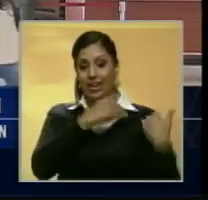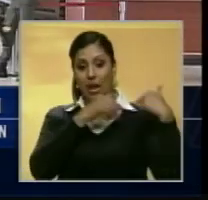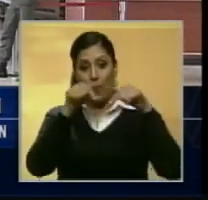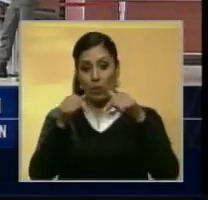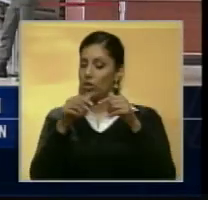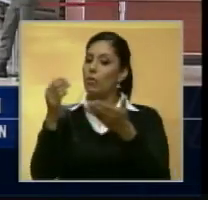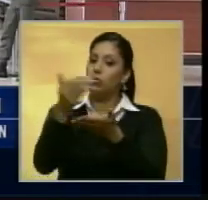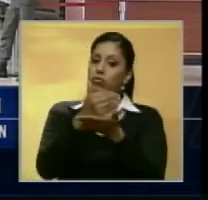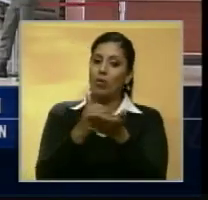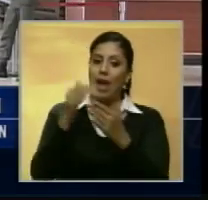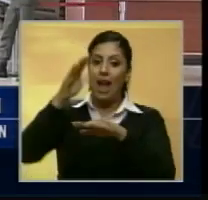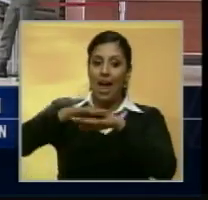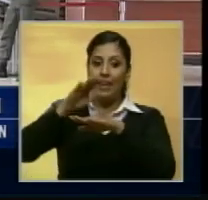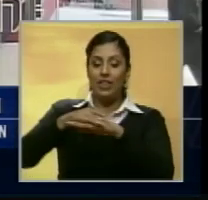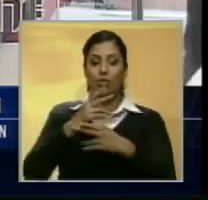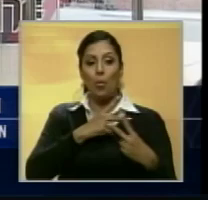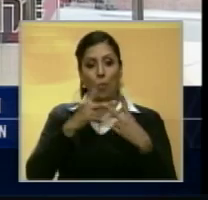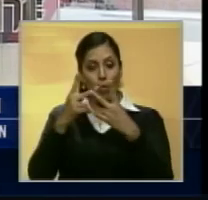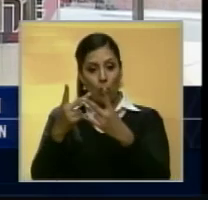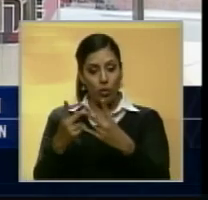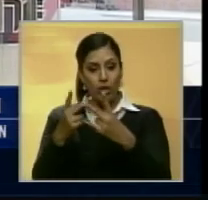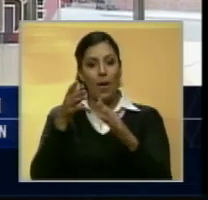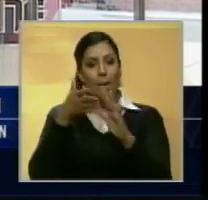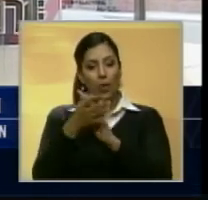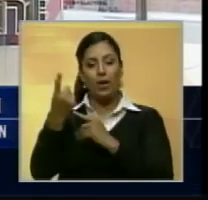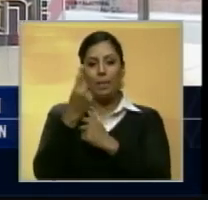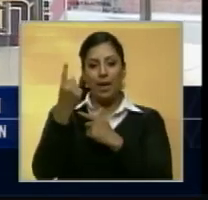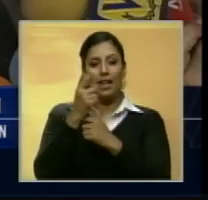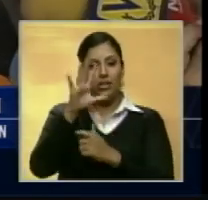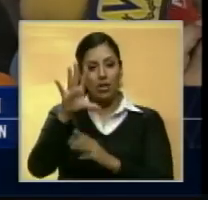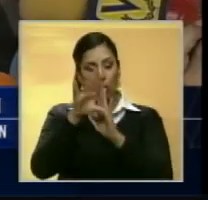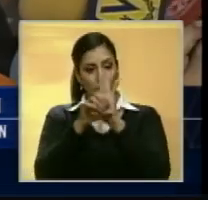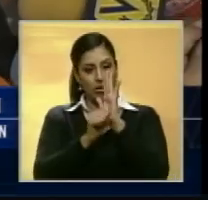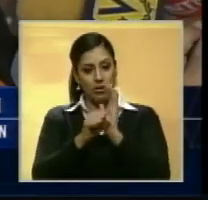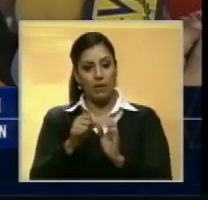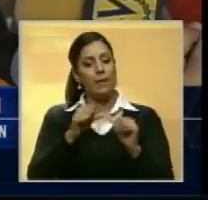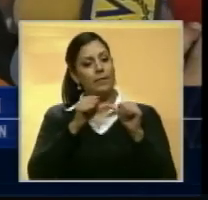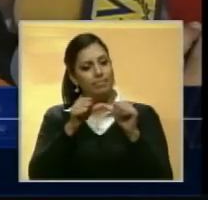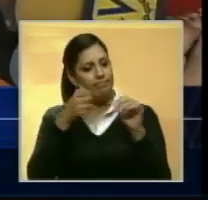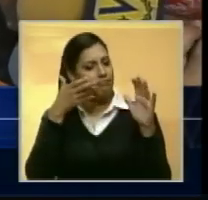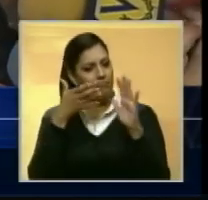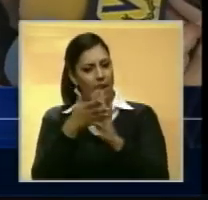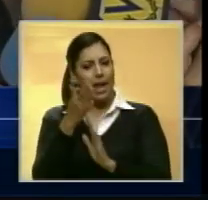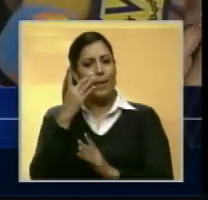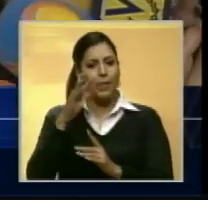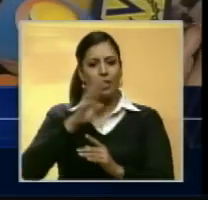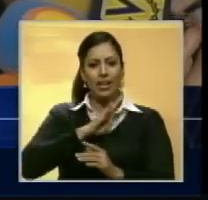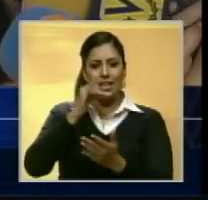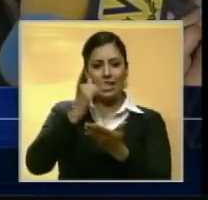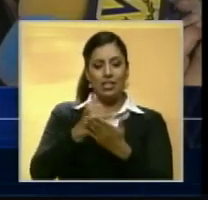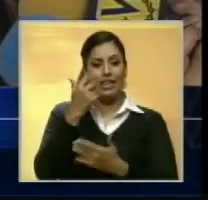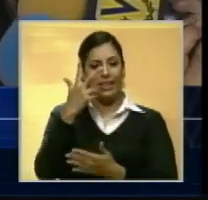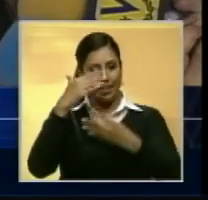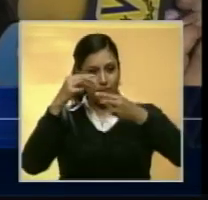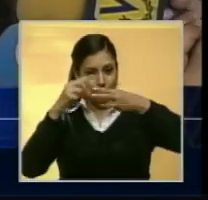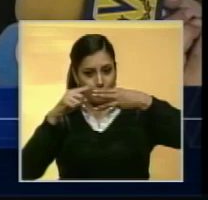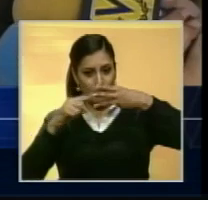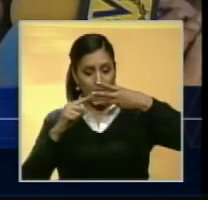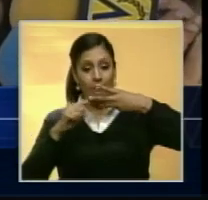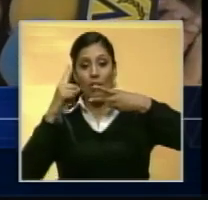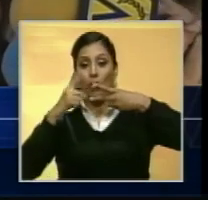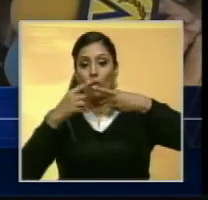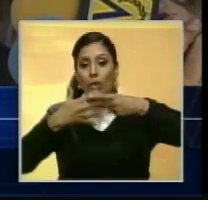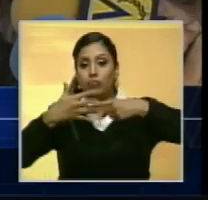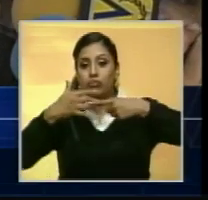para recolectar la manifestación de voluntades por mandato constitucional. Condiciones que se circunscriben a 3 aspectos: número de